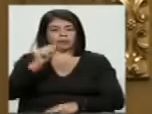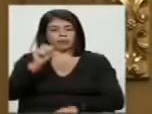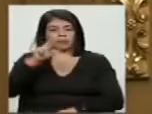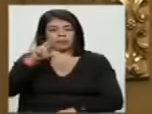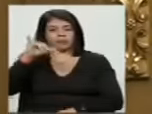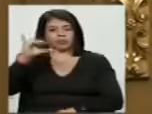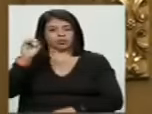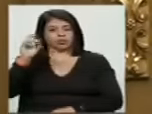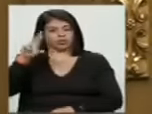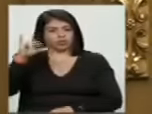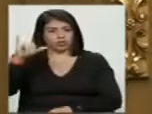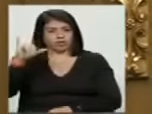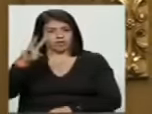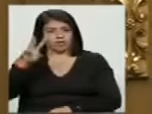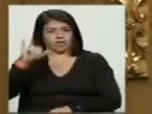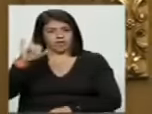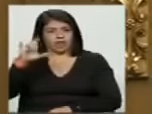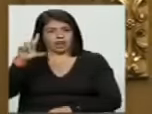Bielma!